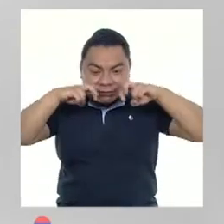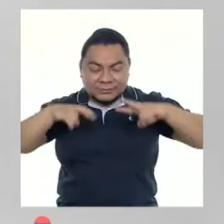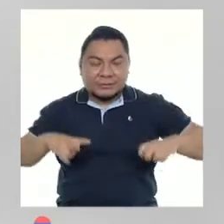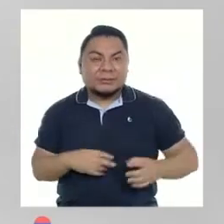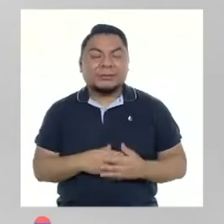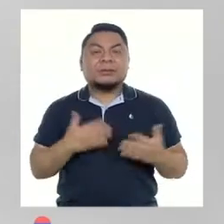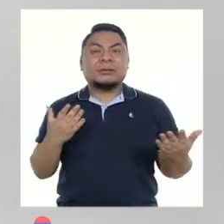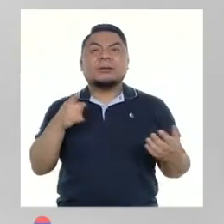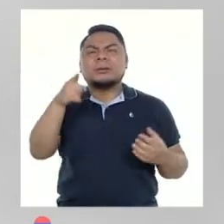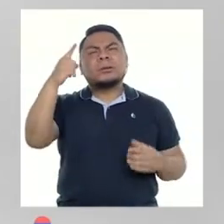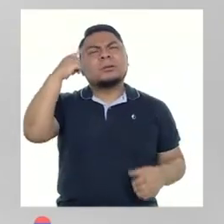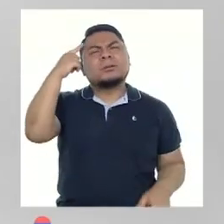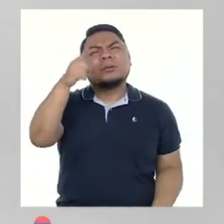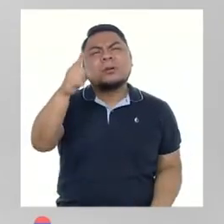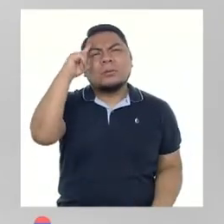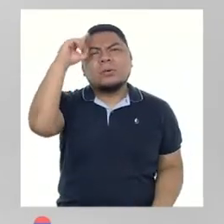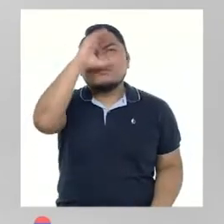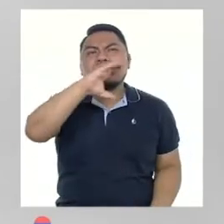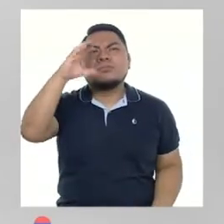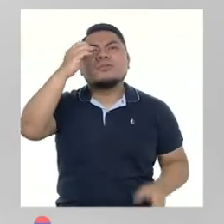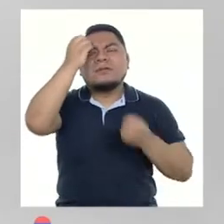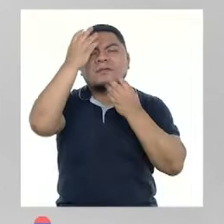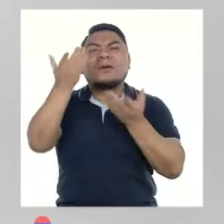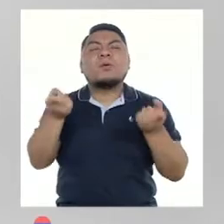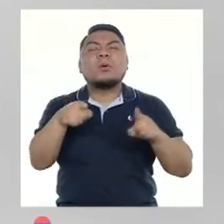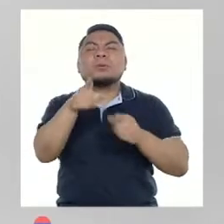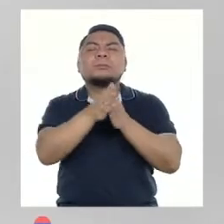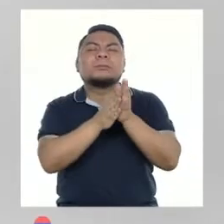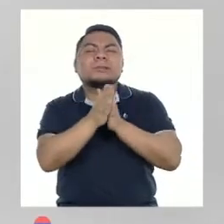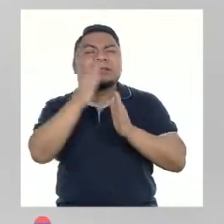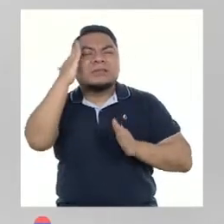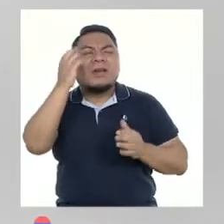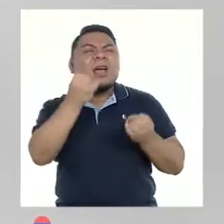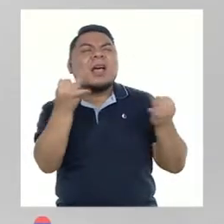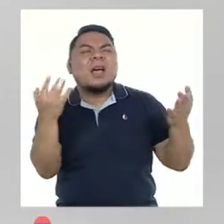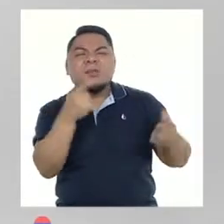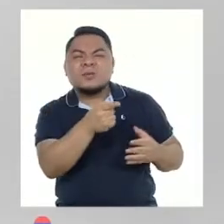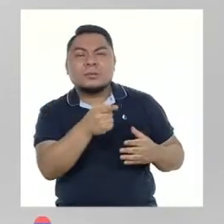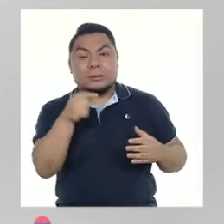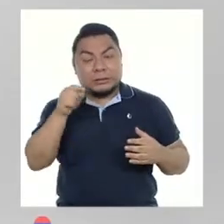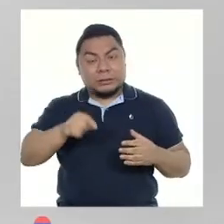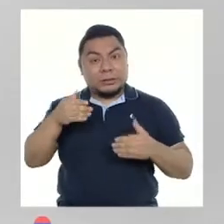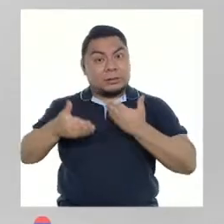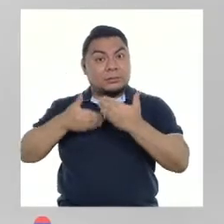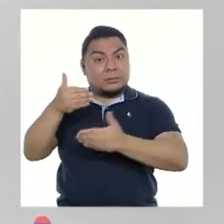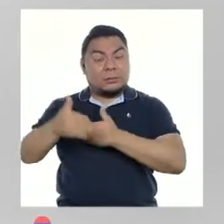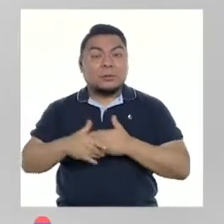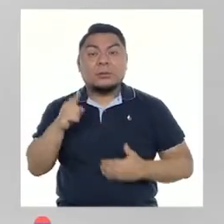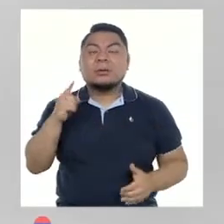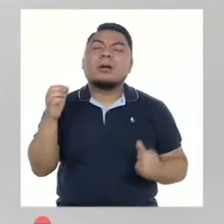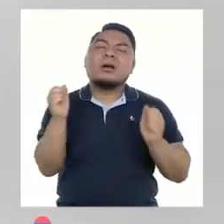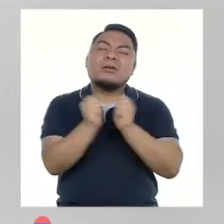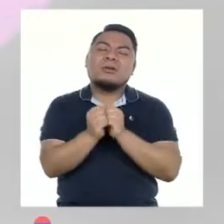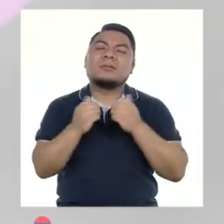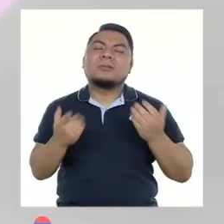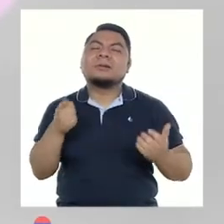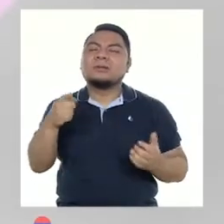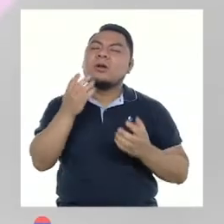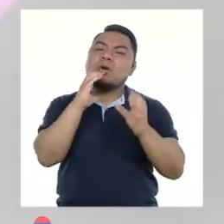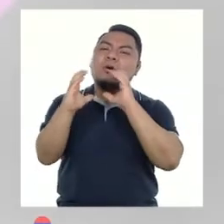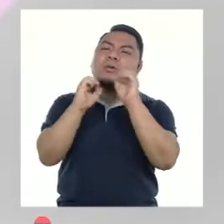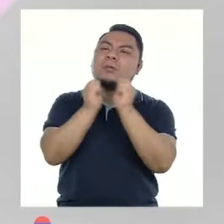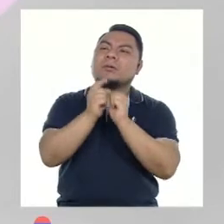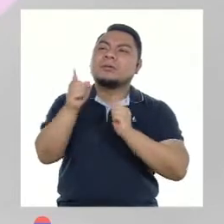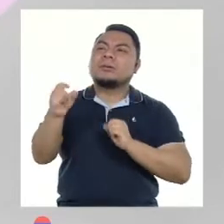investigación. Propónganles buscar información cuando deseen saber algo. Durante este proceso, acompáñenlos y